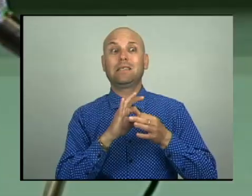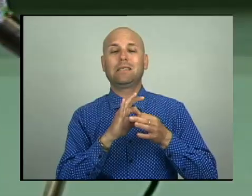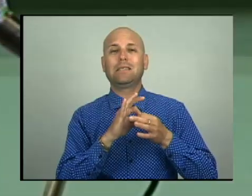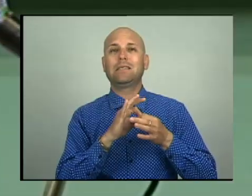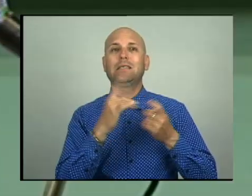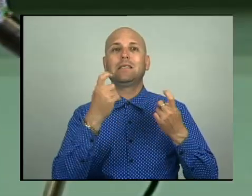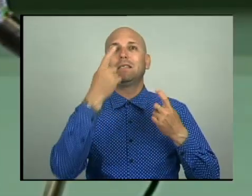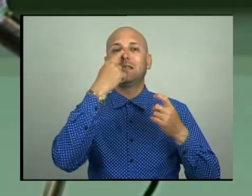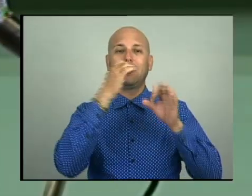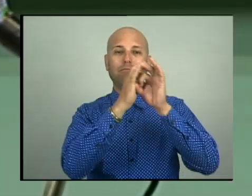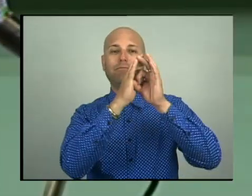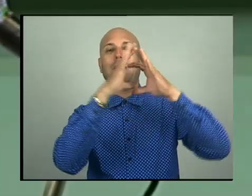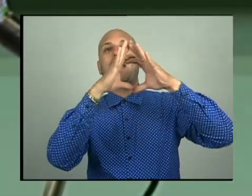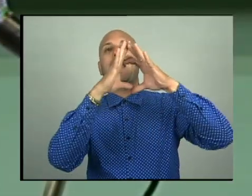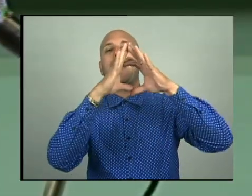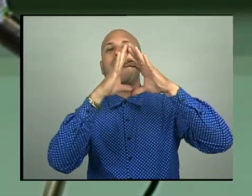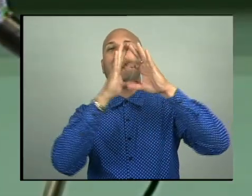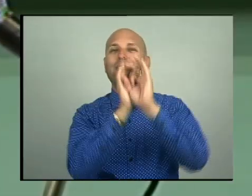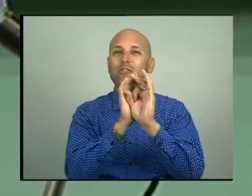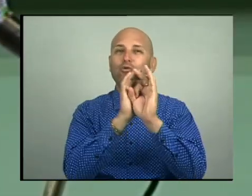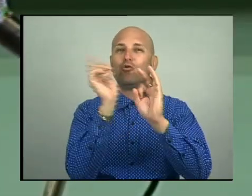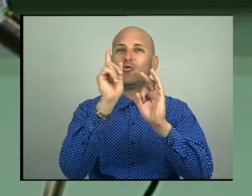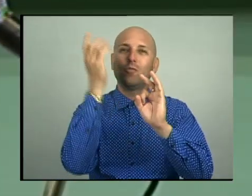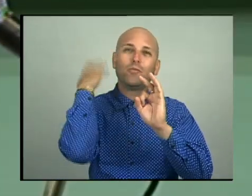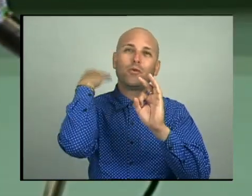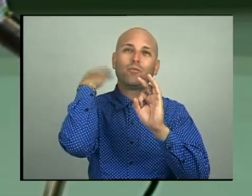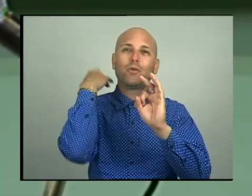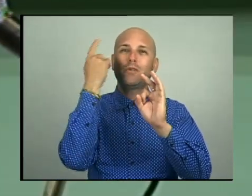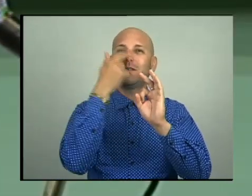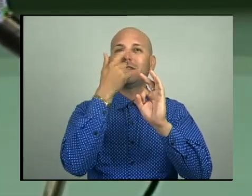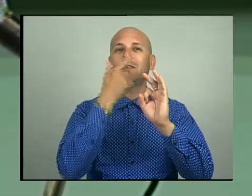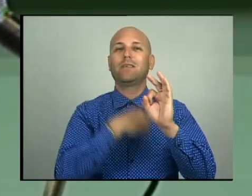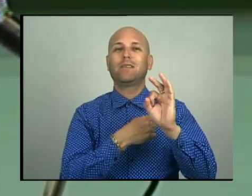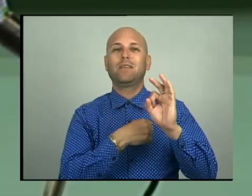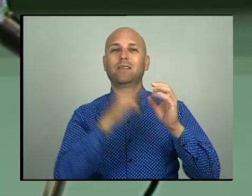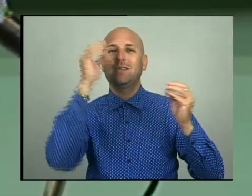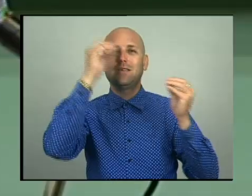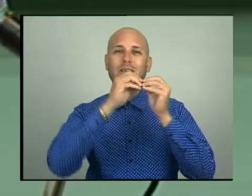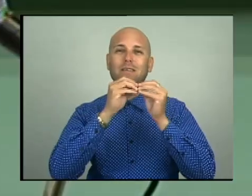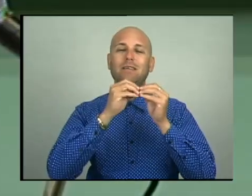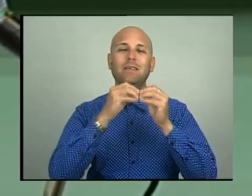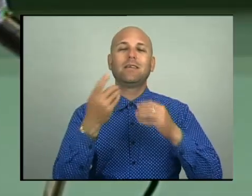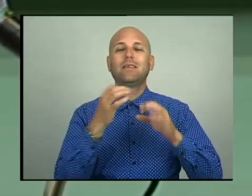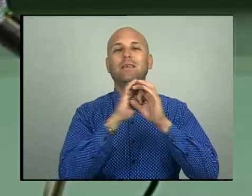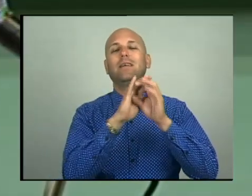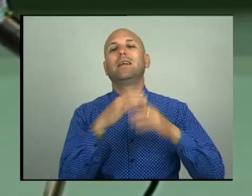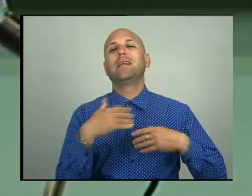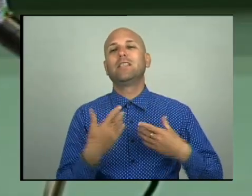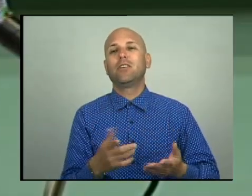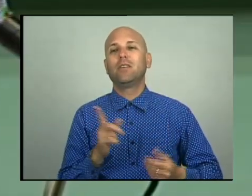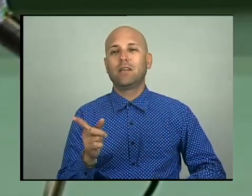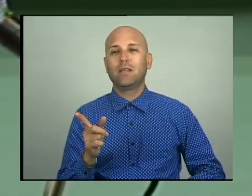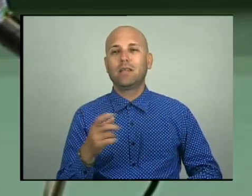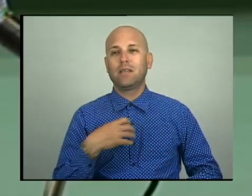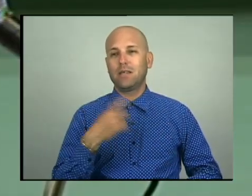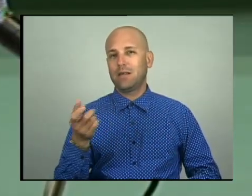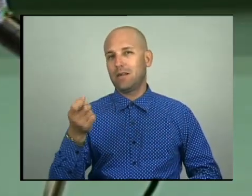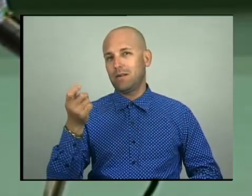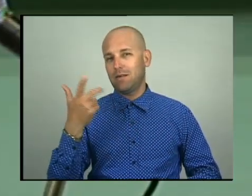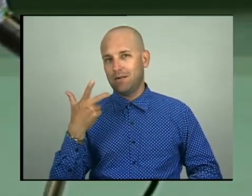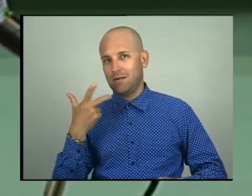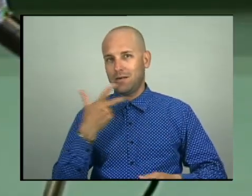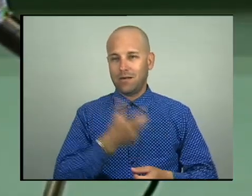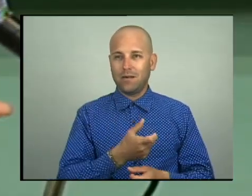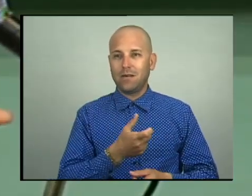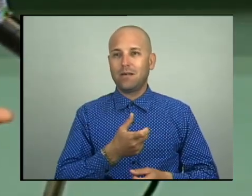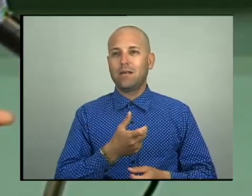el conducto ese que esté abierto, que no se le cierre. Eso se utiliza una sustancia que se llama prostaglandina E1, que nosotros la tenemos en nuestro medio, entonces